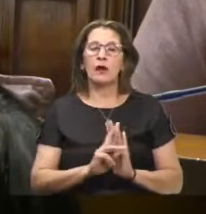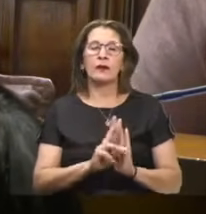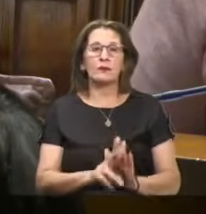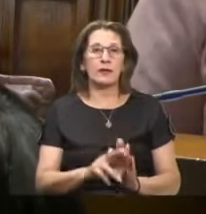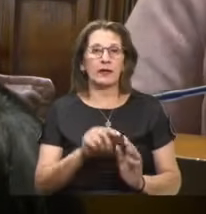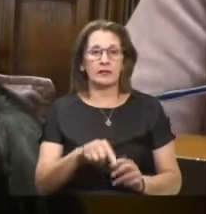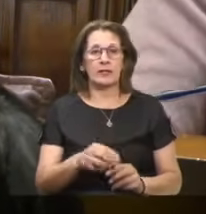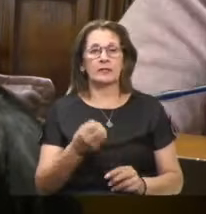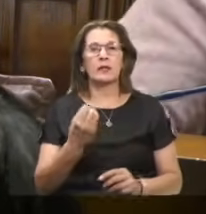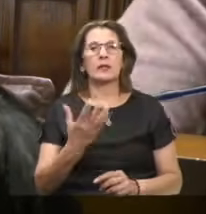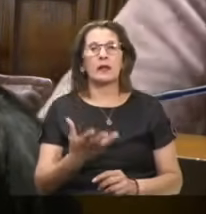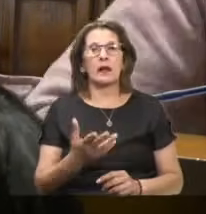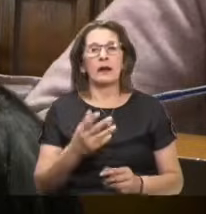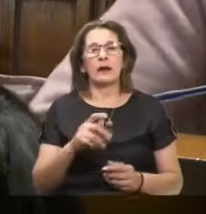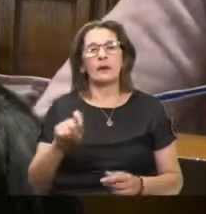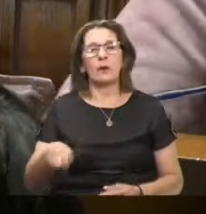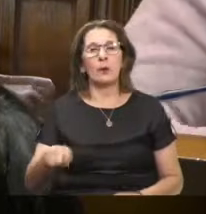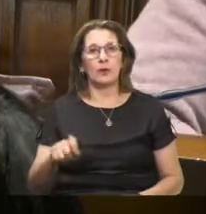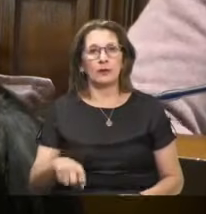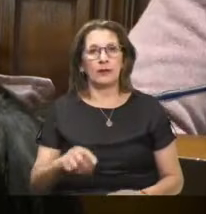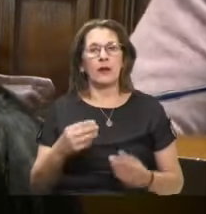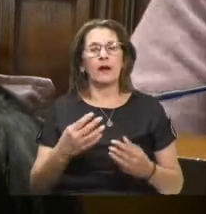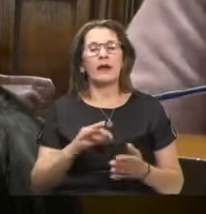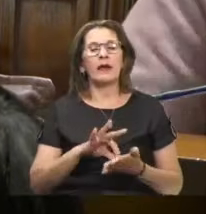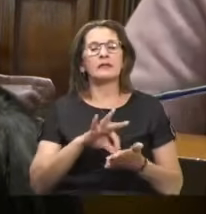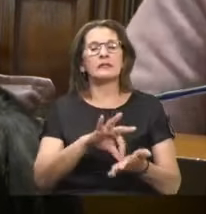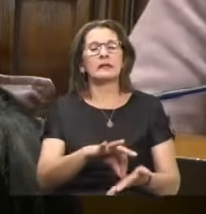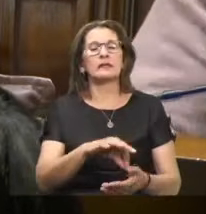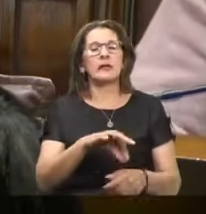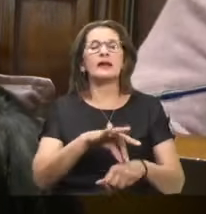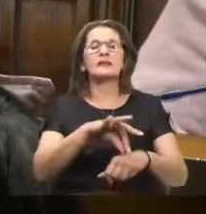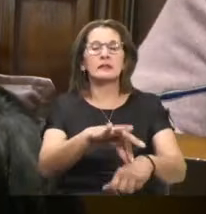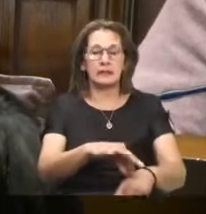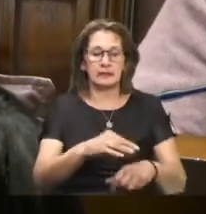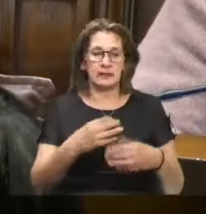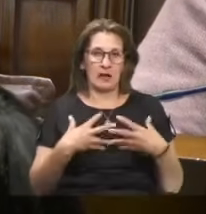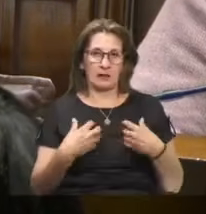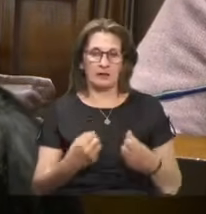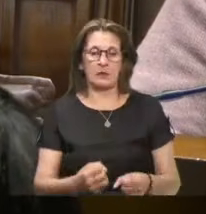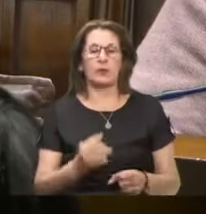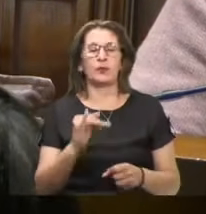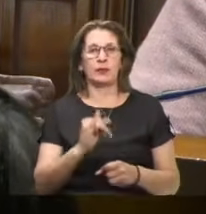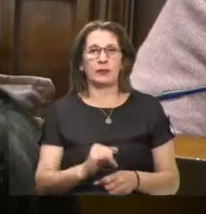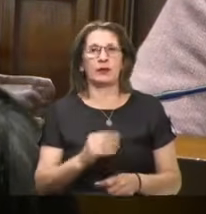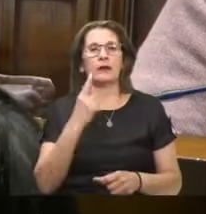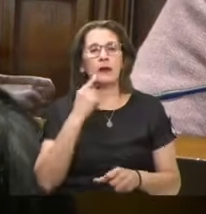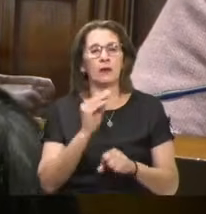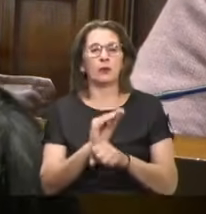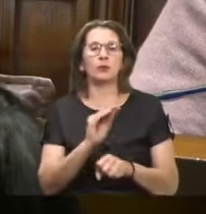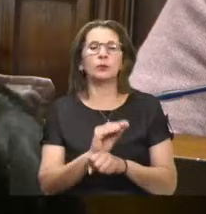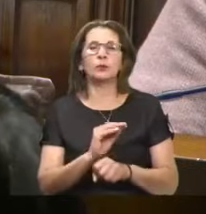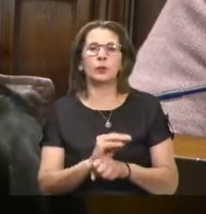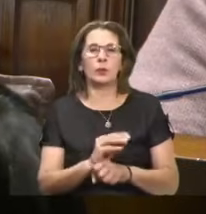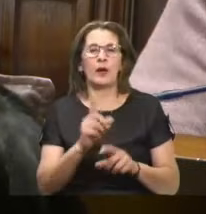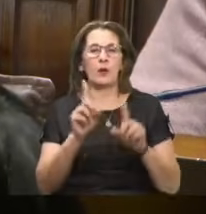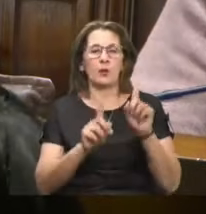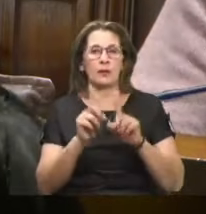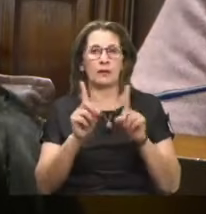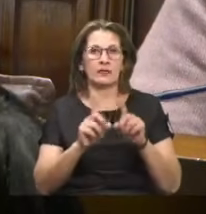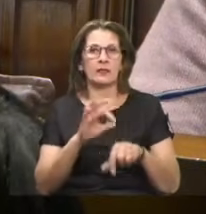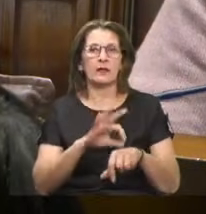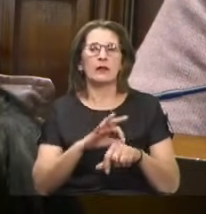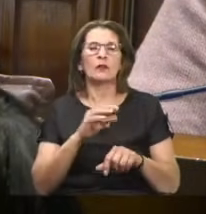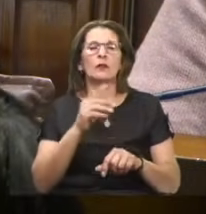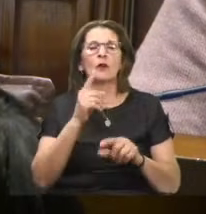el régimen jurídico a la asistencia a la salud, editorial de la Fundación de Cultura Universitaria del